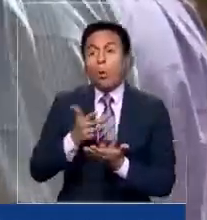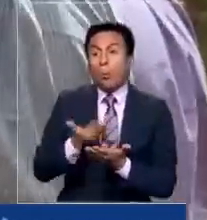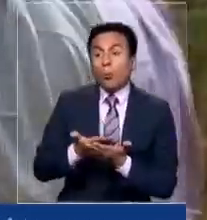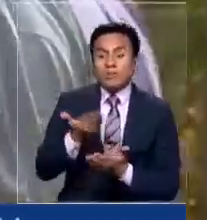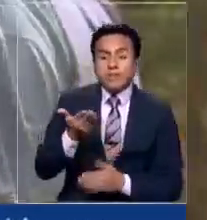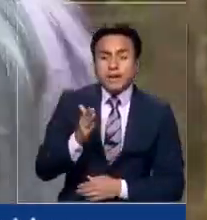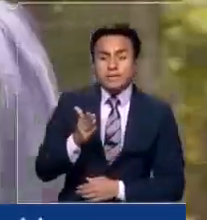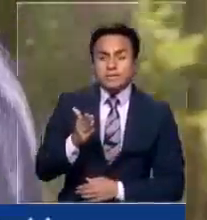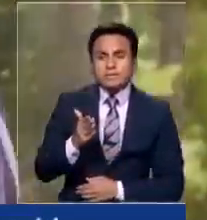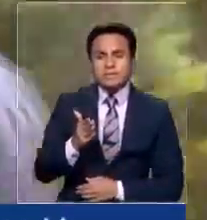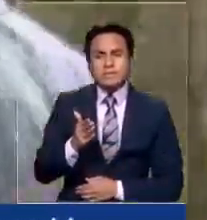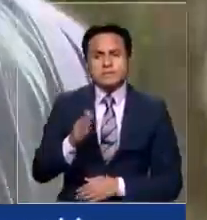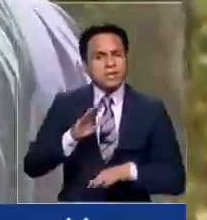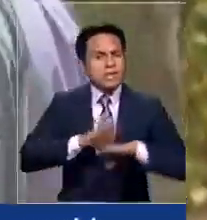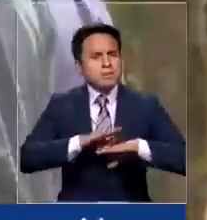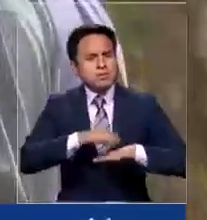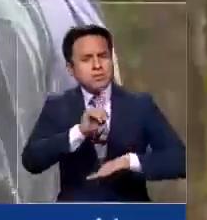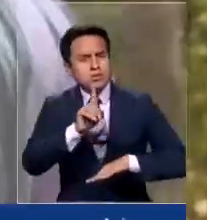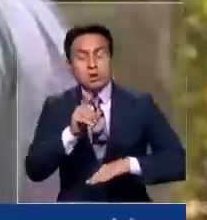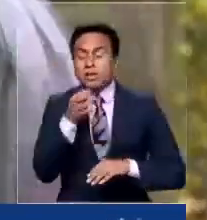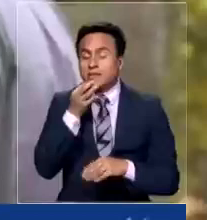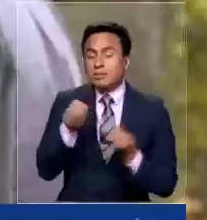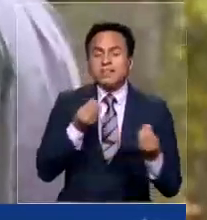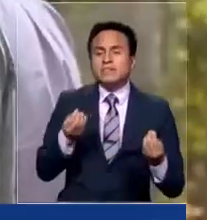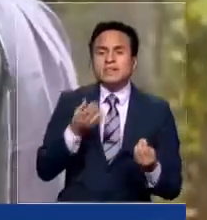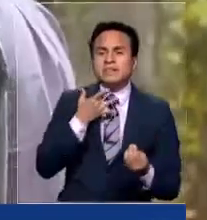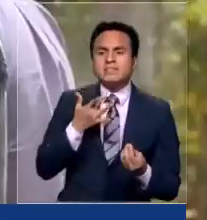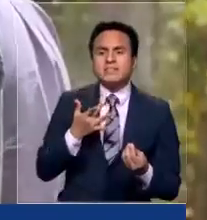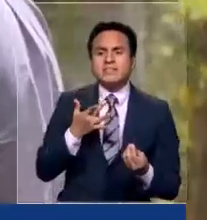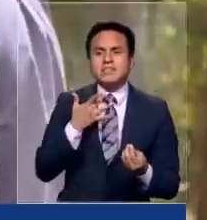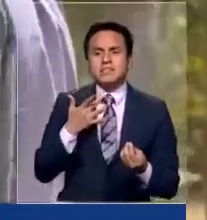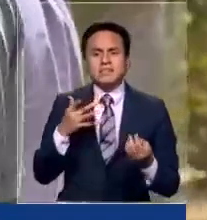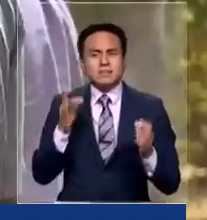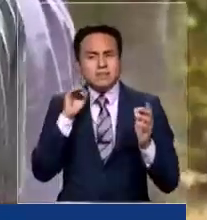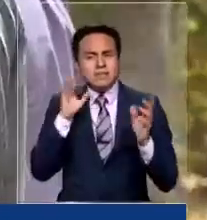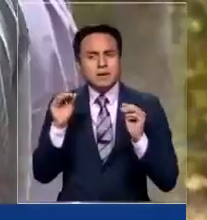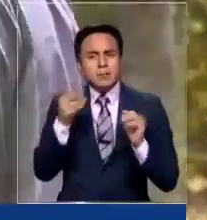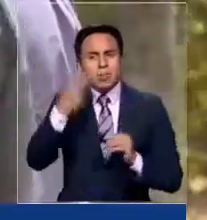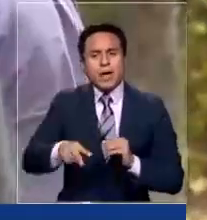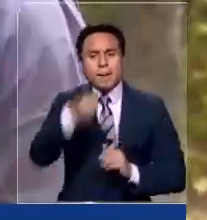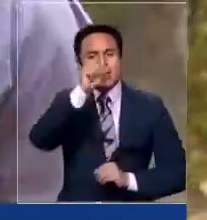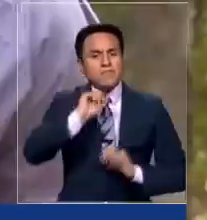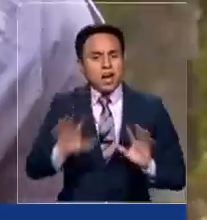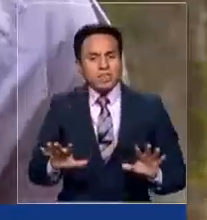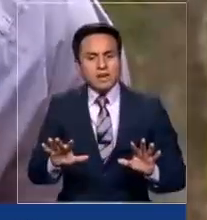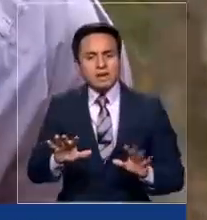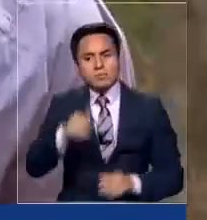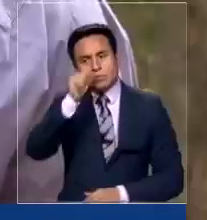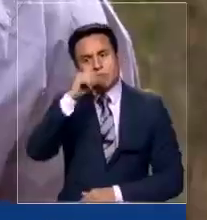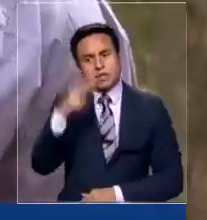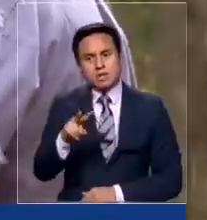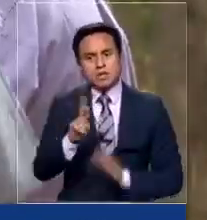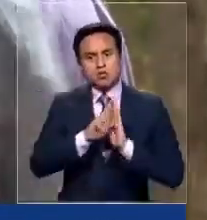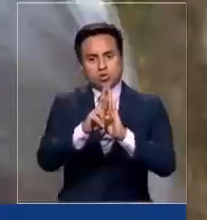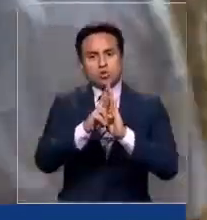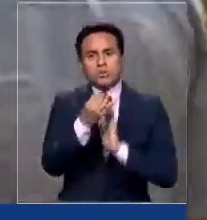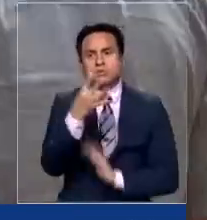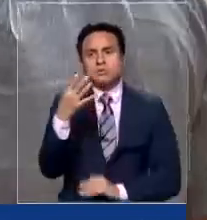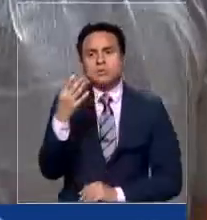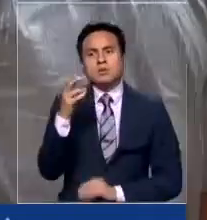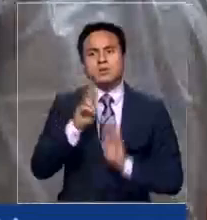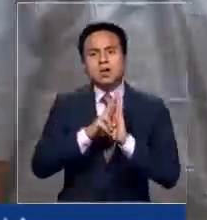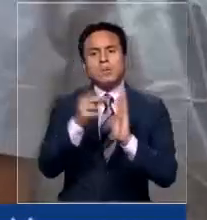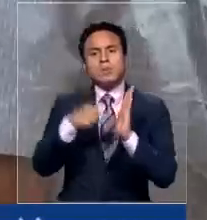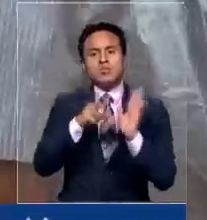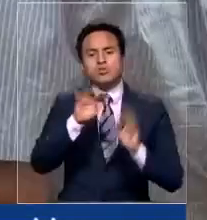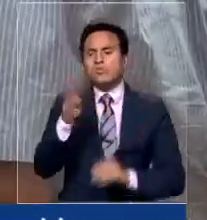siento que la vida privada las indicaciones de la resolución número 5